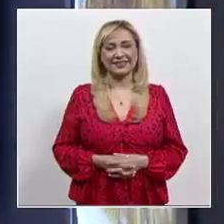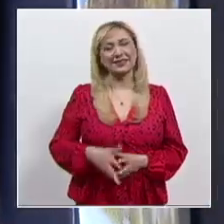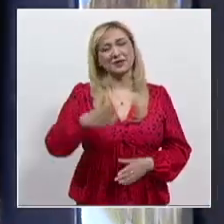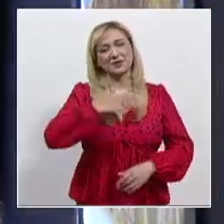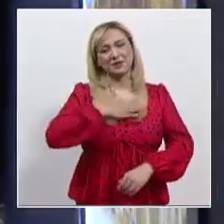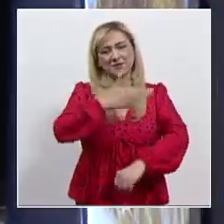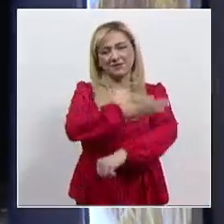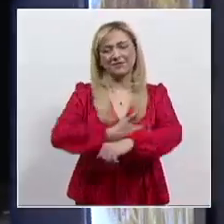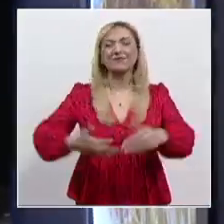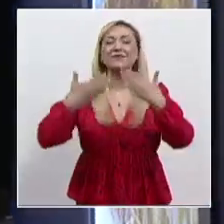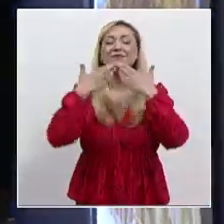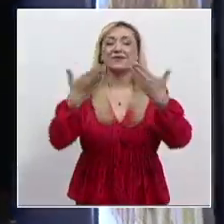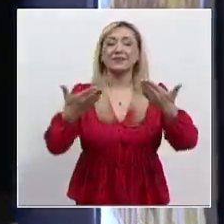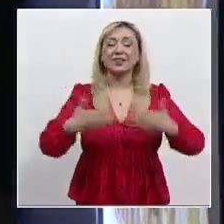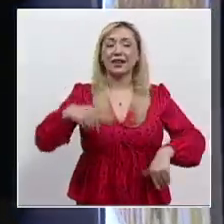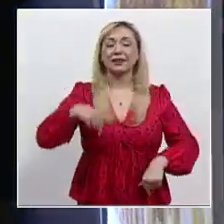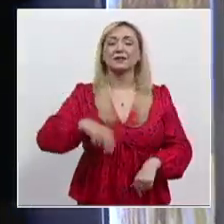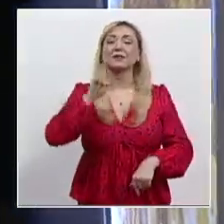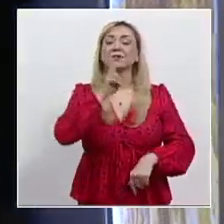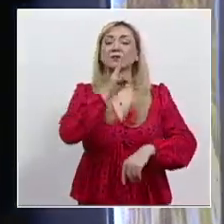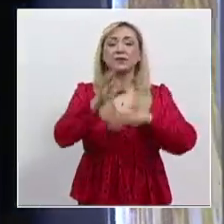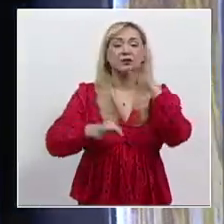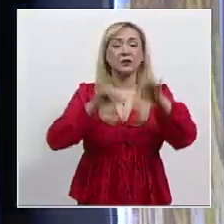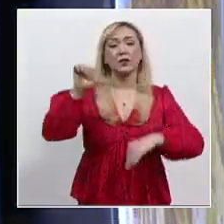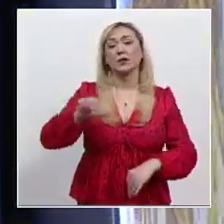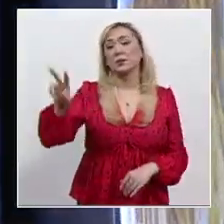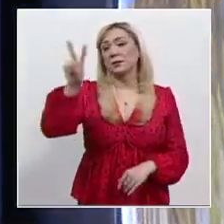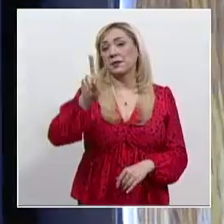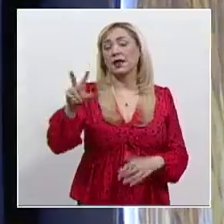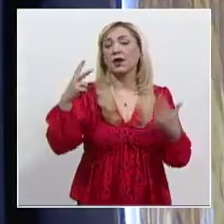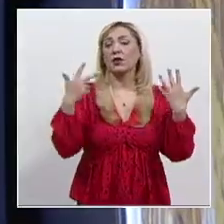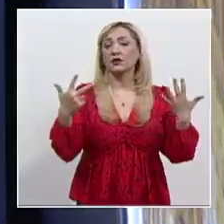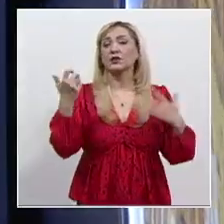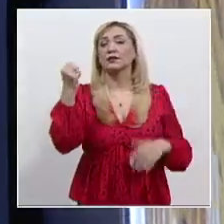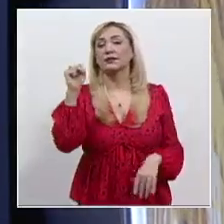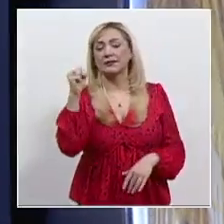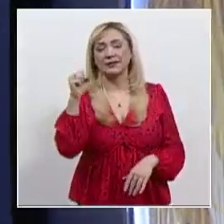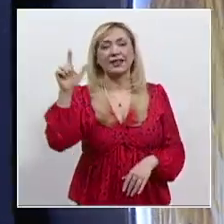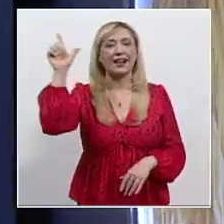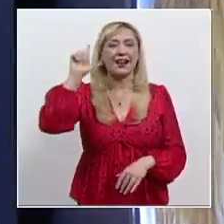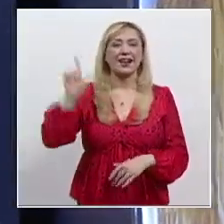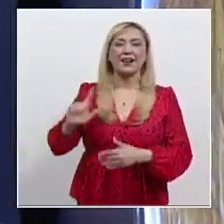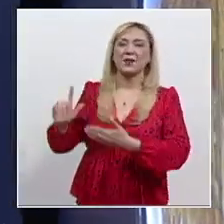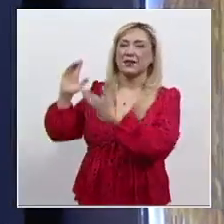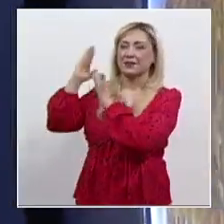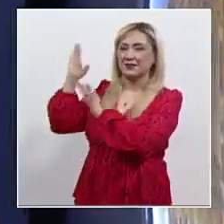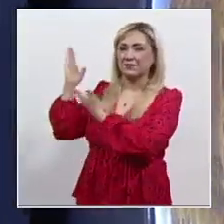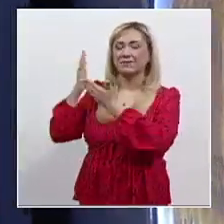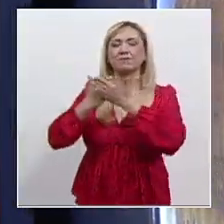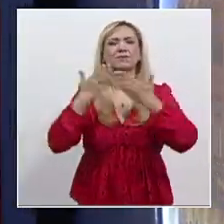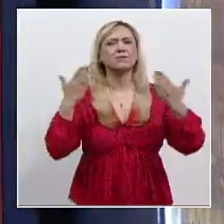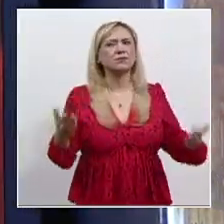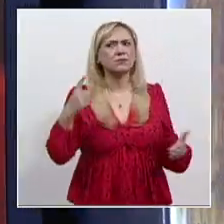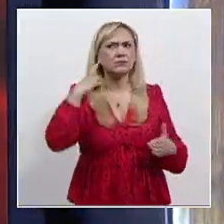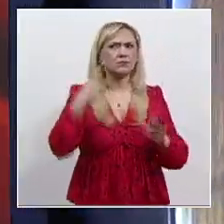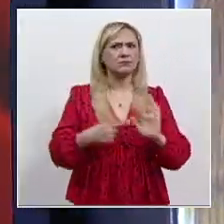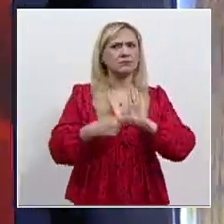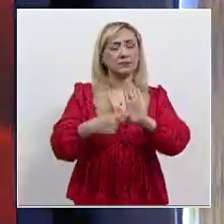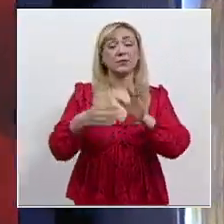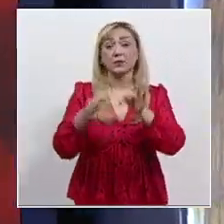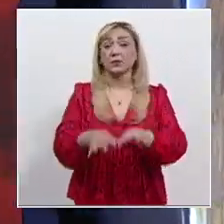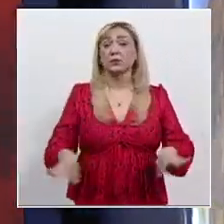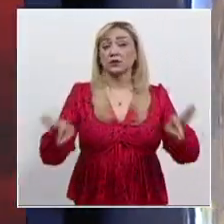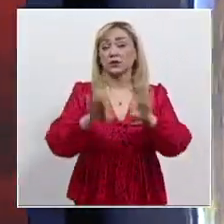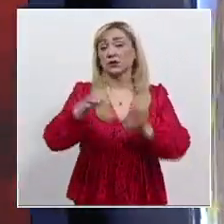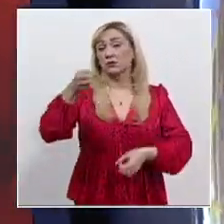Muy buenas tardes, bienvenidos a este corte informativo. Hoy ya es viernes 8 de septiembre. Soy Laura Murillo y en los próximos minutos le presentaré la información